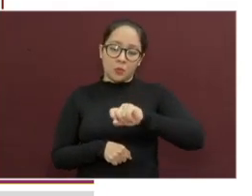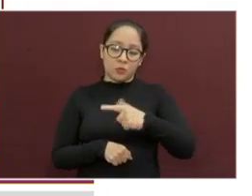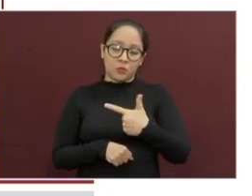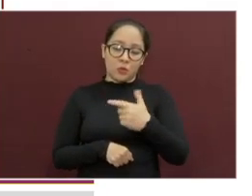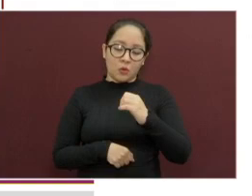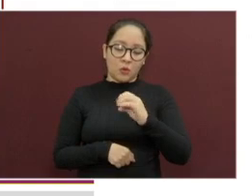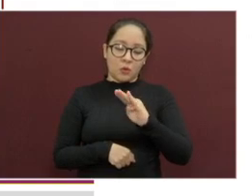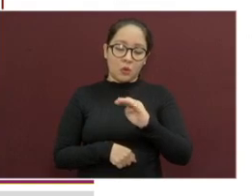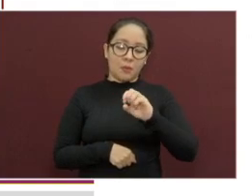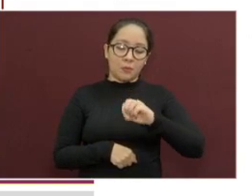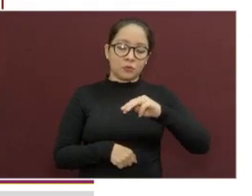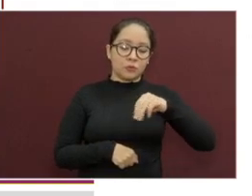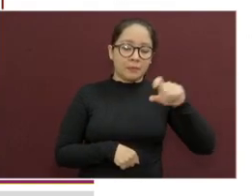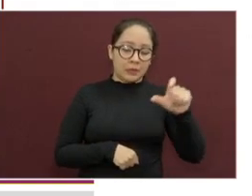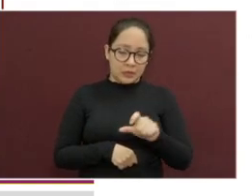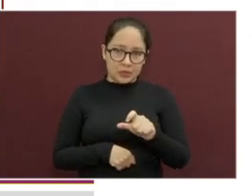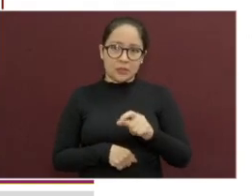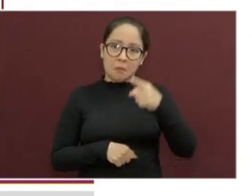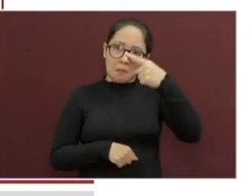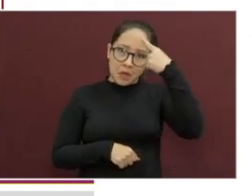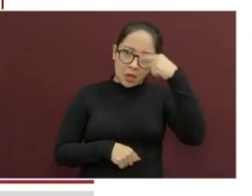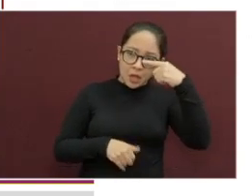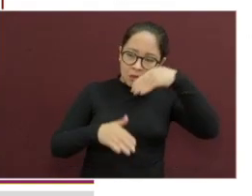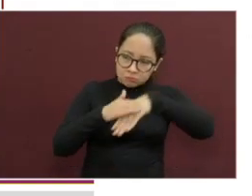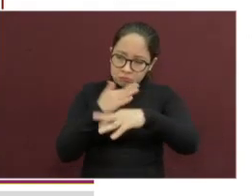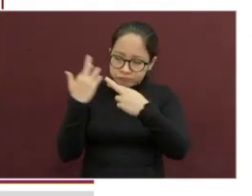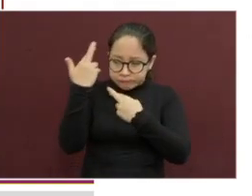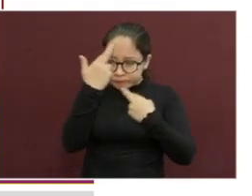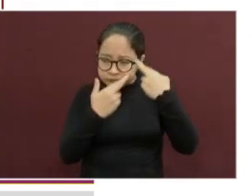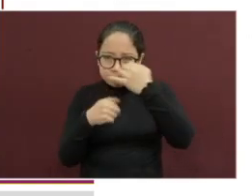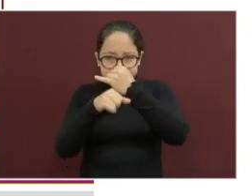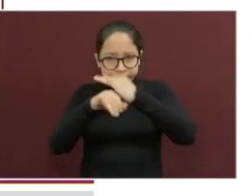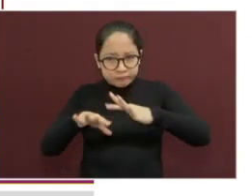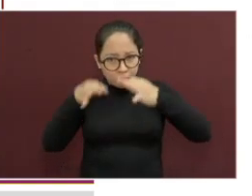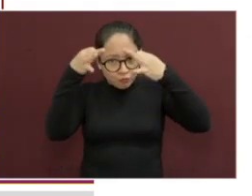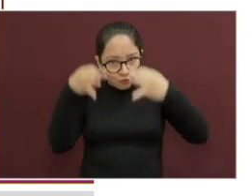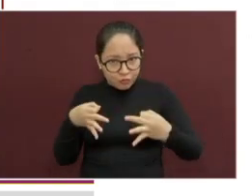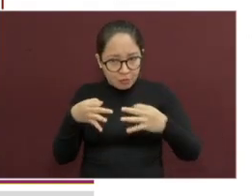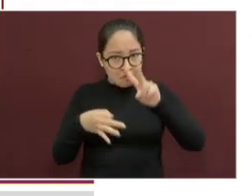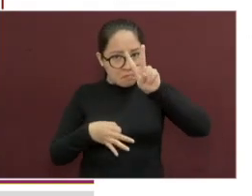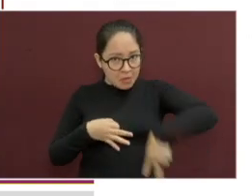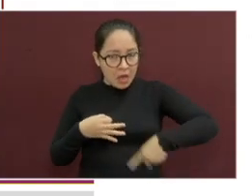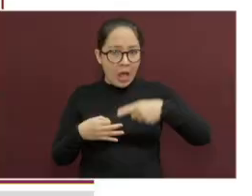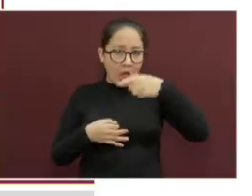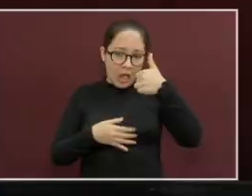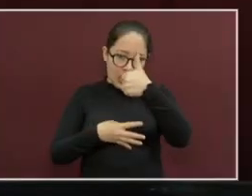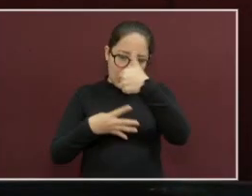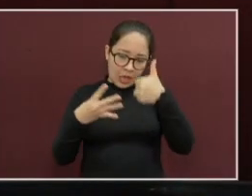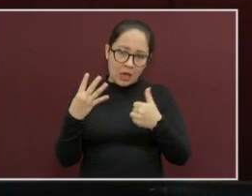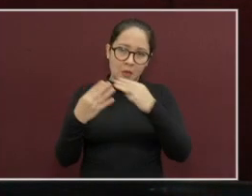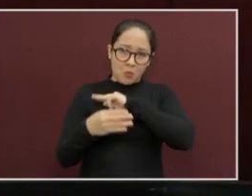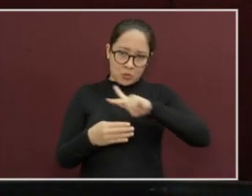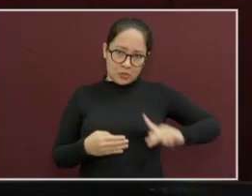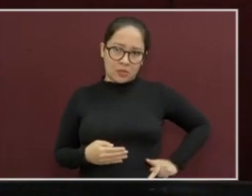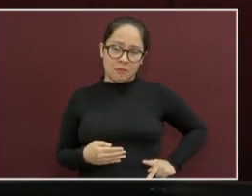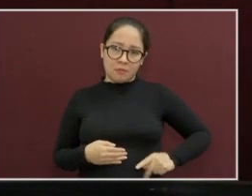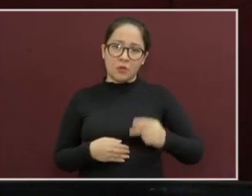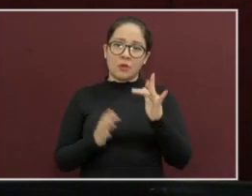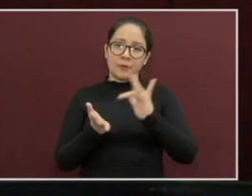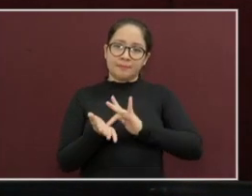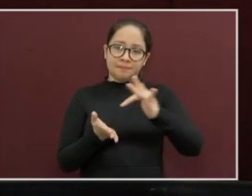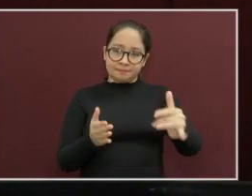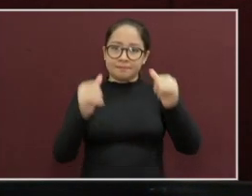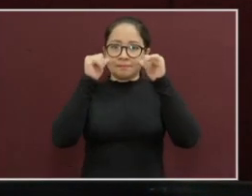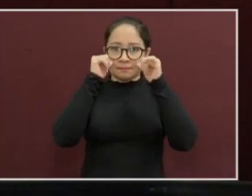consulten la información auténtica sobre la situación de coronavirus en cada municipio gracias por su atención y que